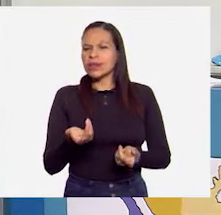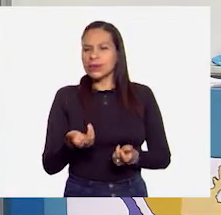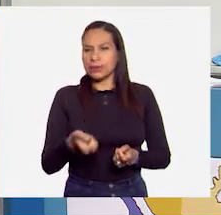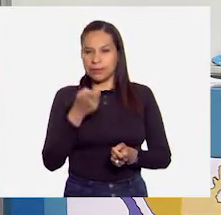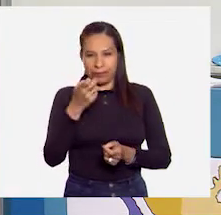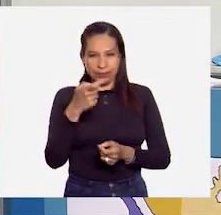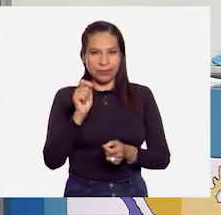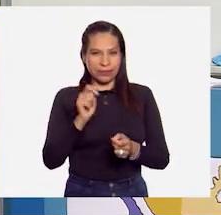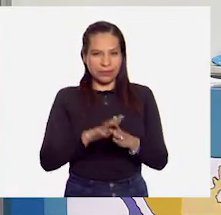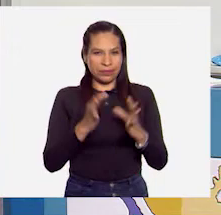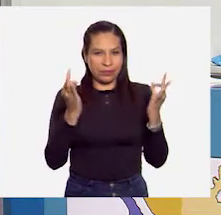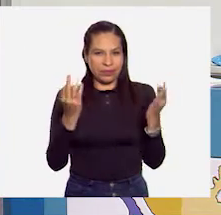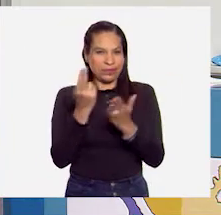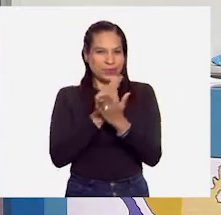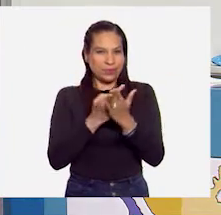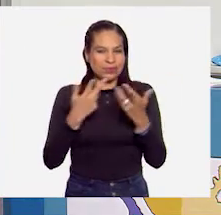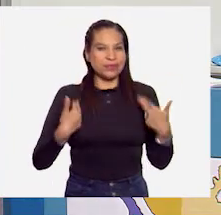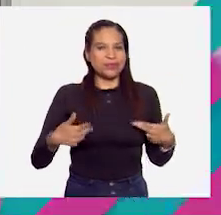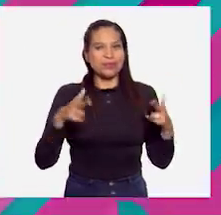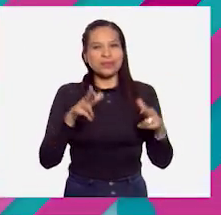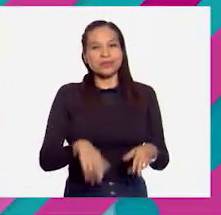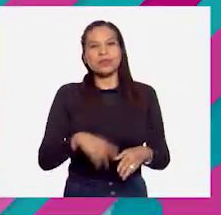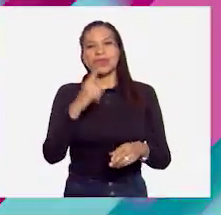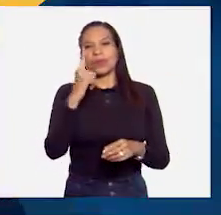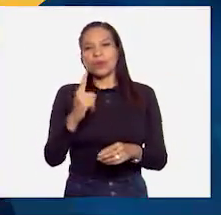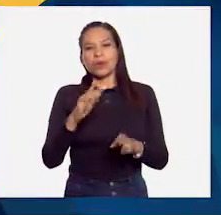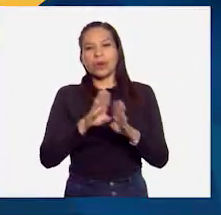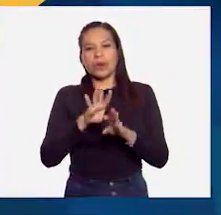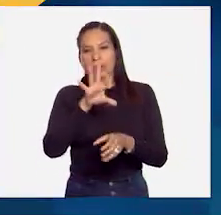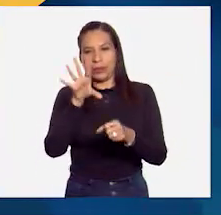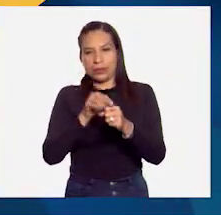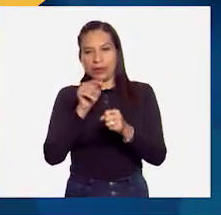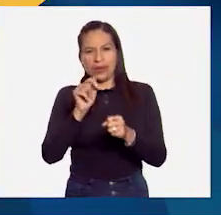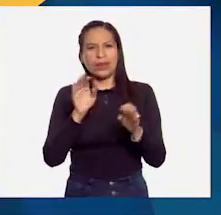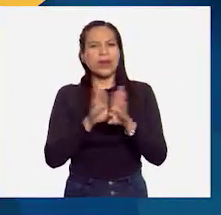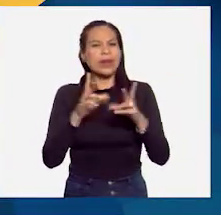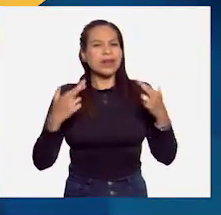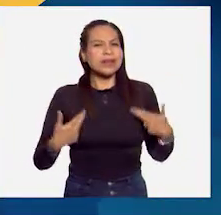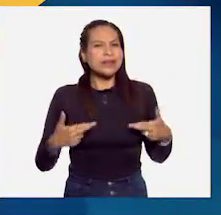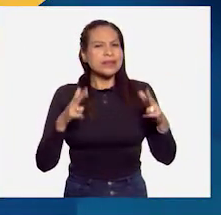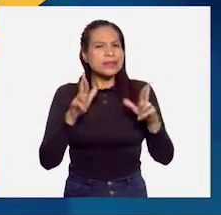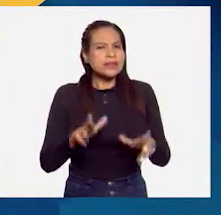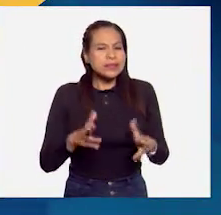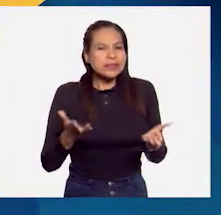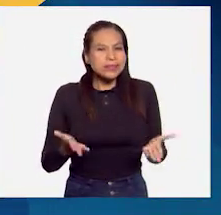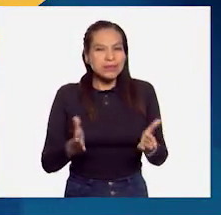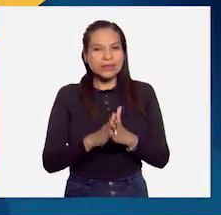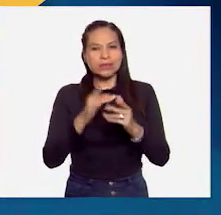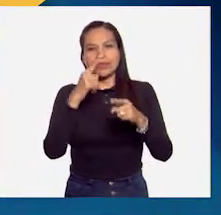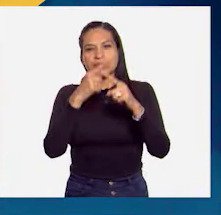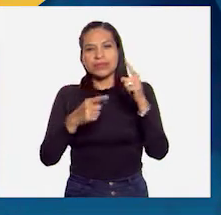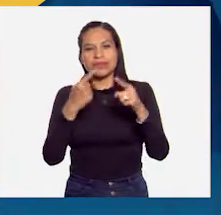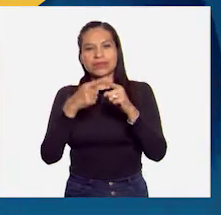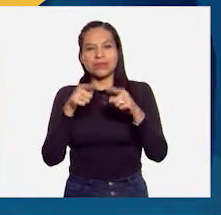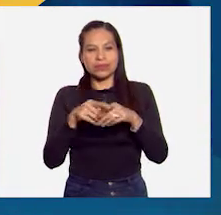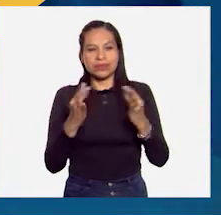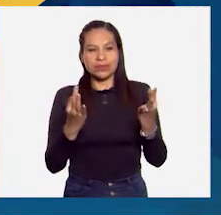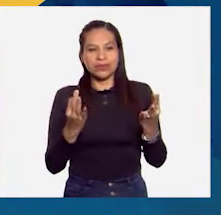Este mandala representa un entero. ¿Cómo podemos representar medios en el